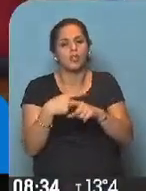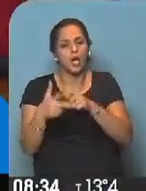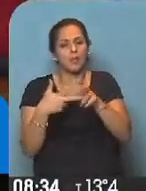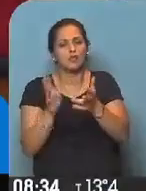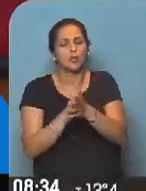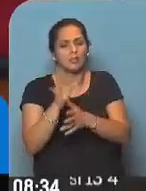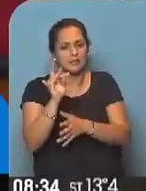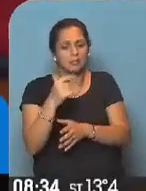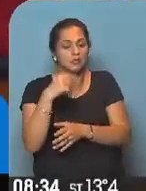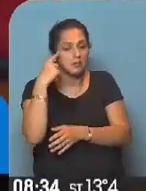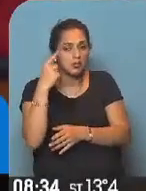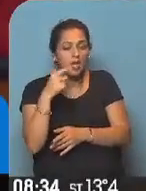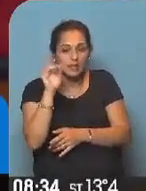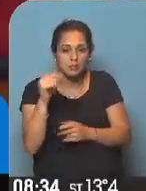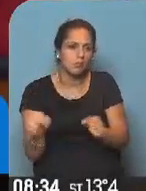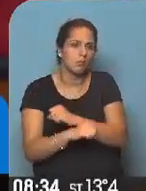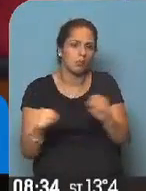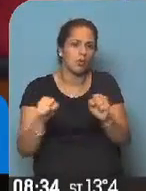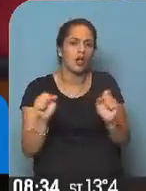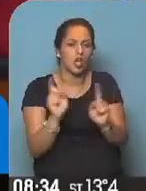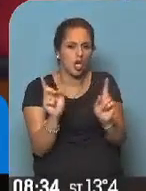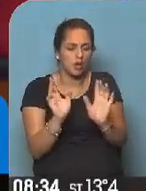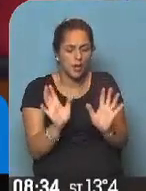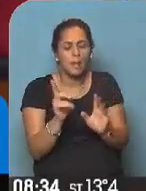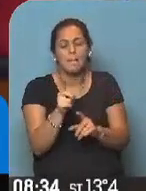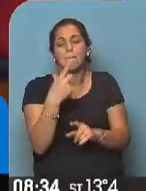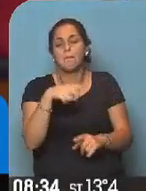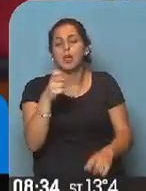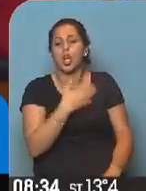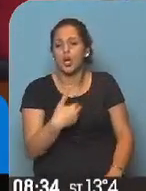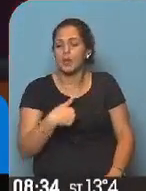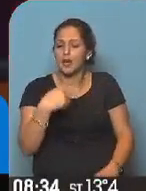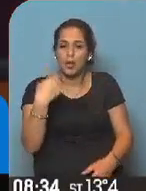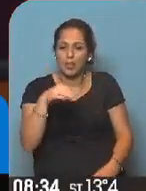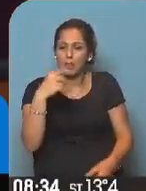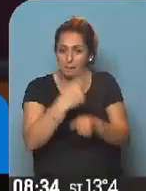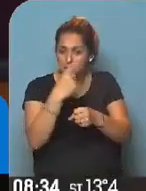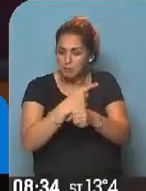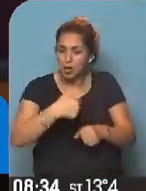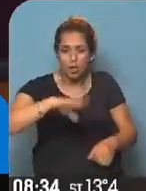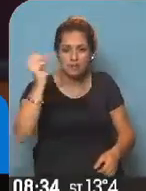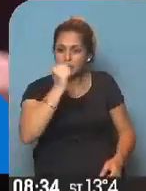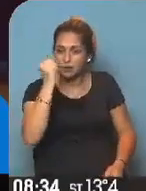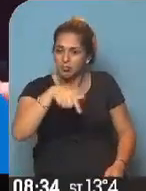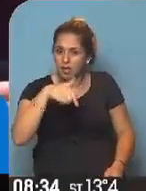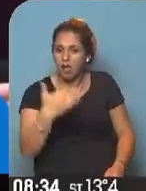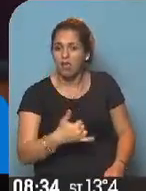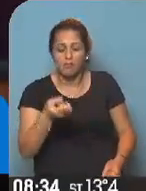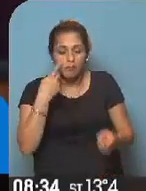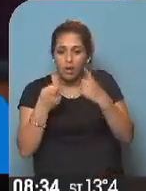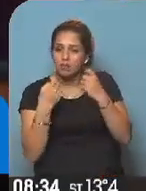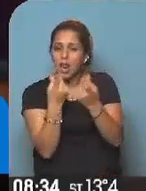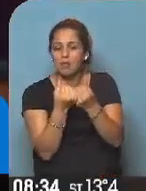creo que nos vamos a un fenómeno de explosión social sino de implosión y que gobierno tiene tomar la primer medida básica tiene gobierno hoy que edward es controla el precio los